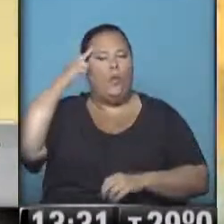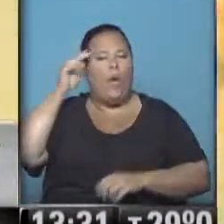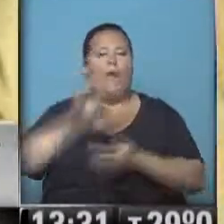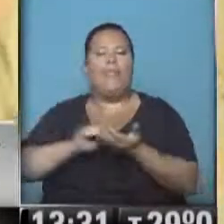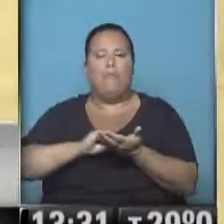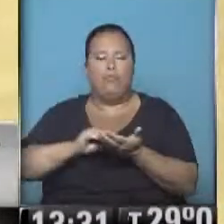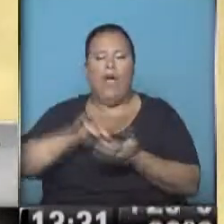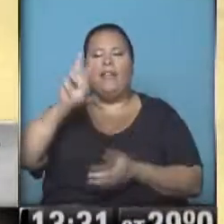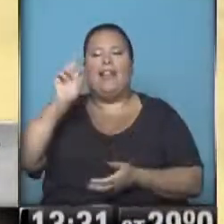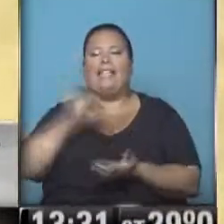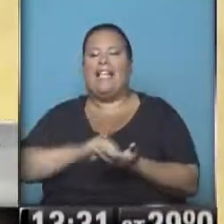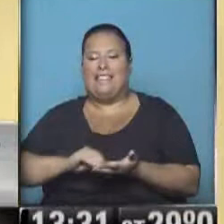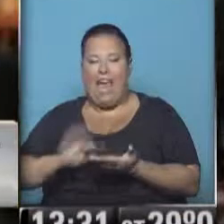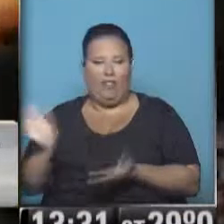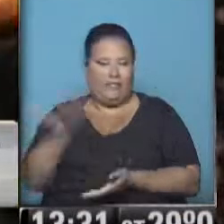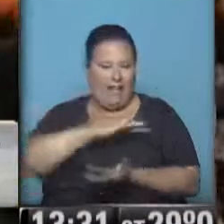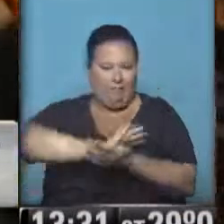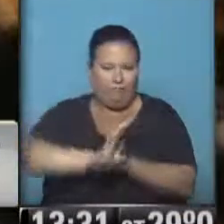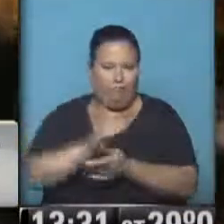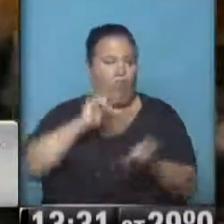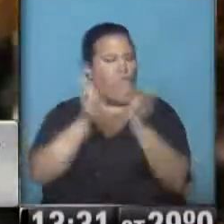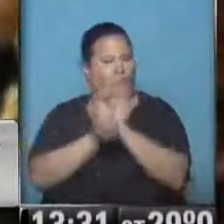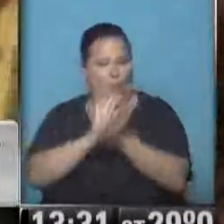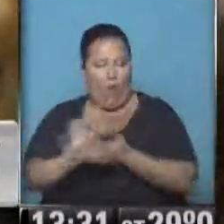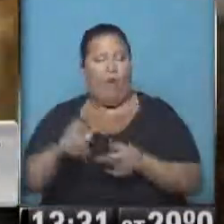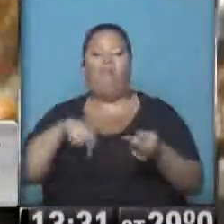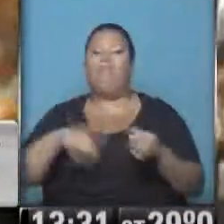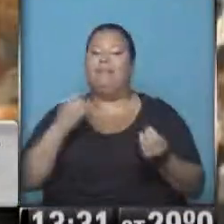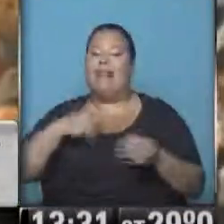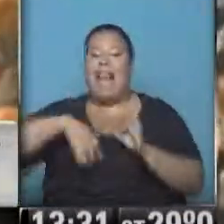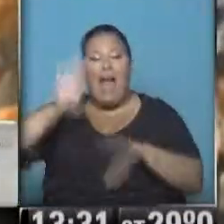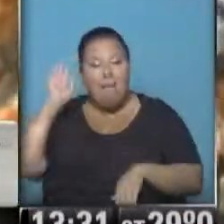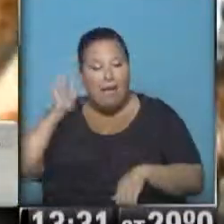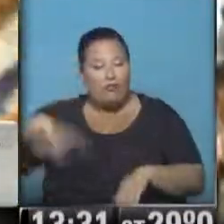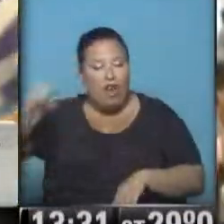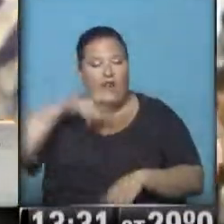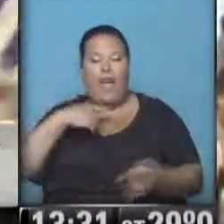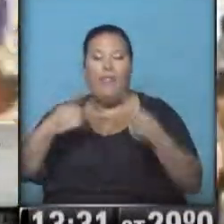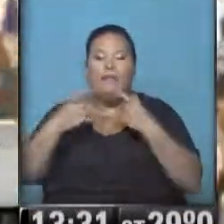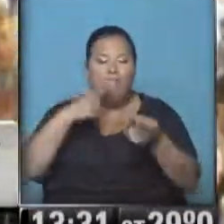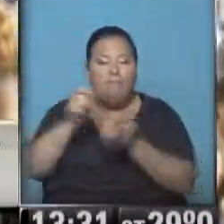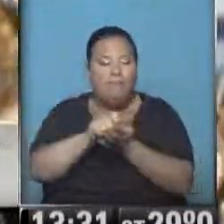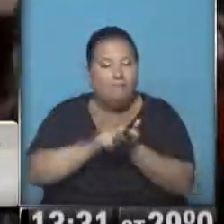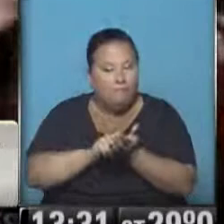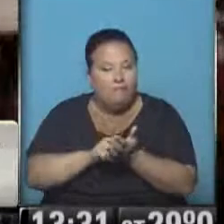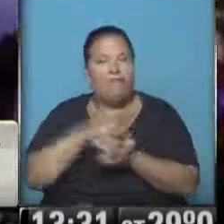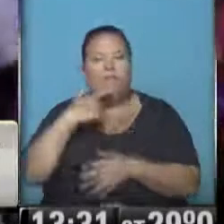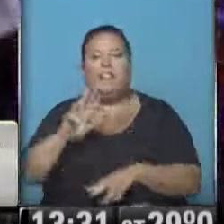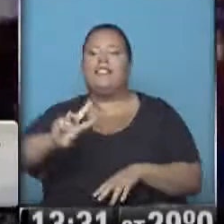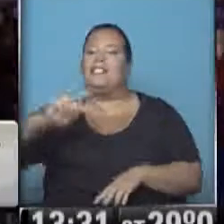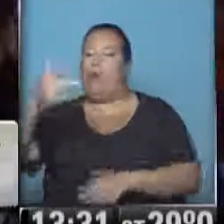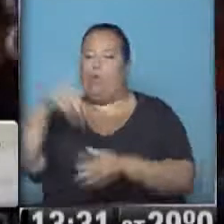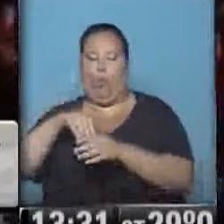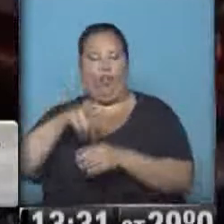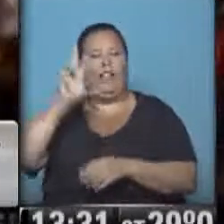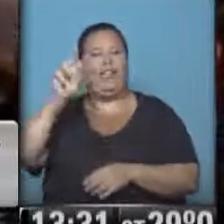y 30 senadores en un escenario en el que la mayor parte de consultoras pronostican una segunda vuelta